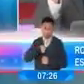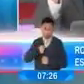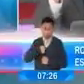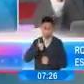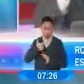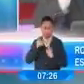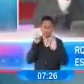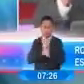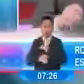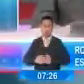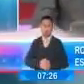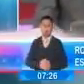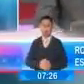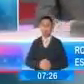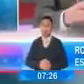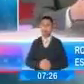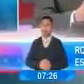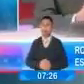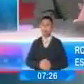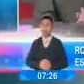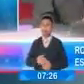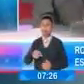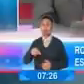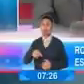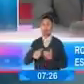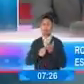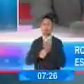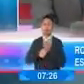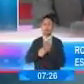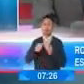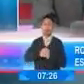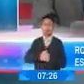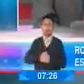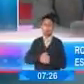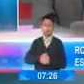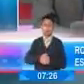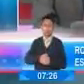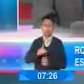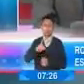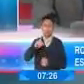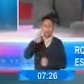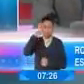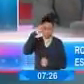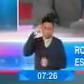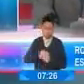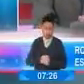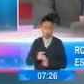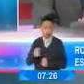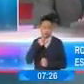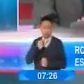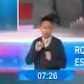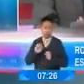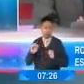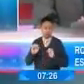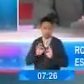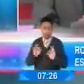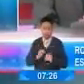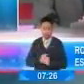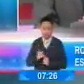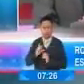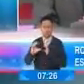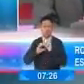he denunciado. Señora ministra, estos chats que se habla y se menciona, usted en un momento niega no habérselo realizado.